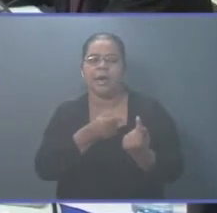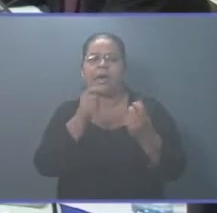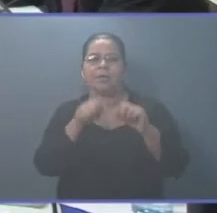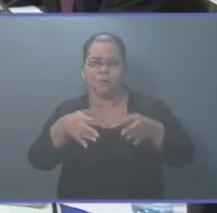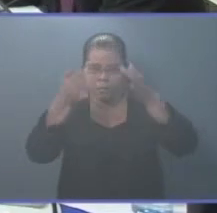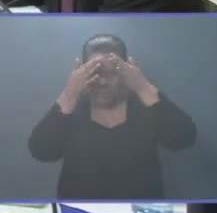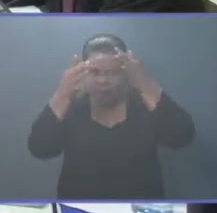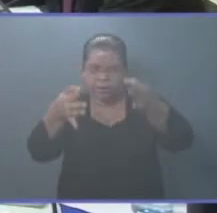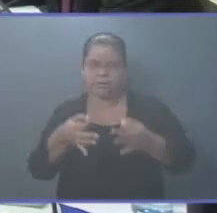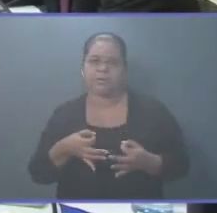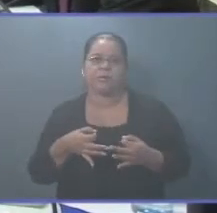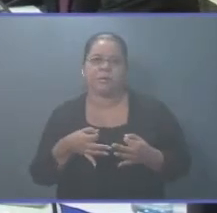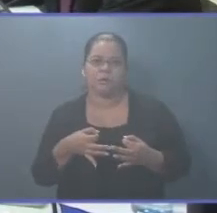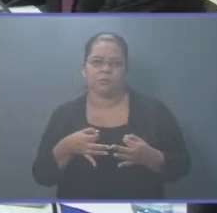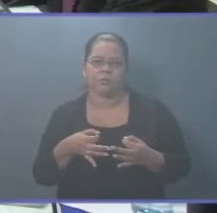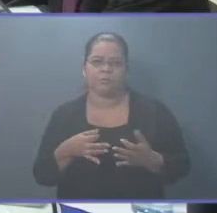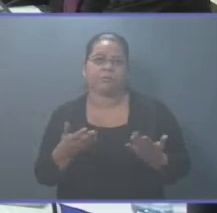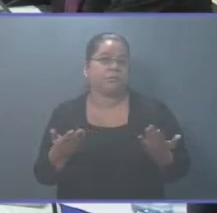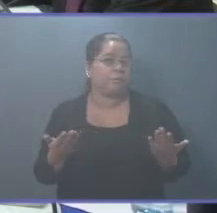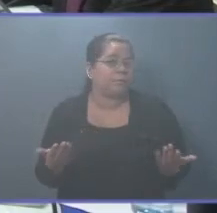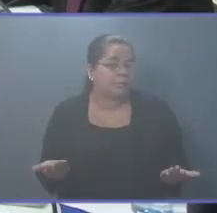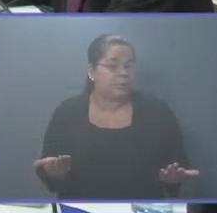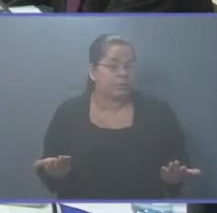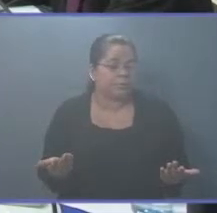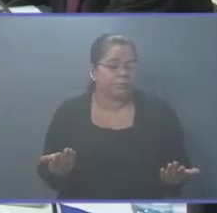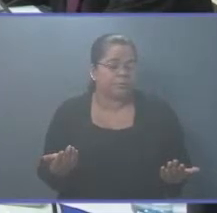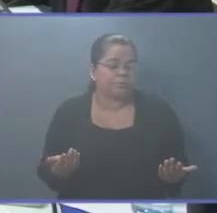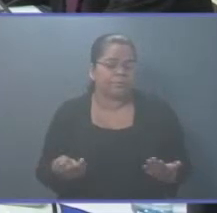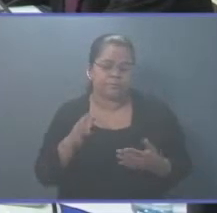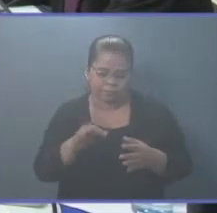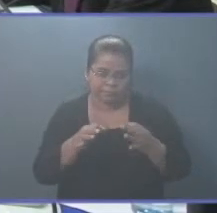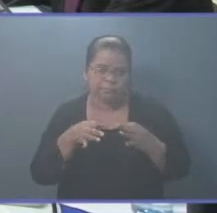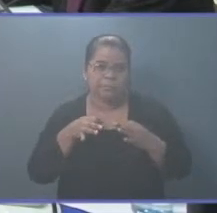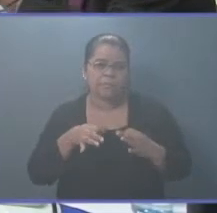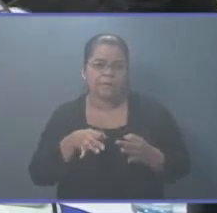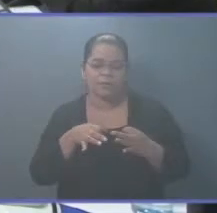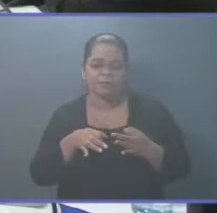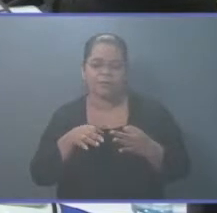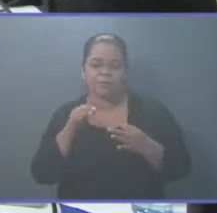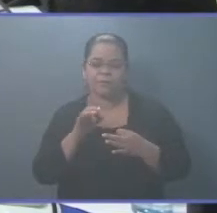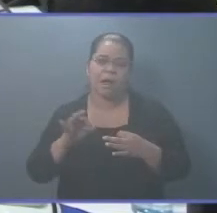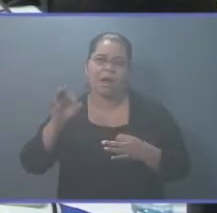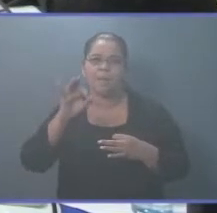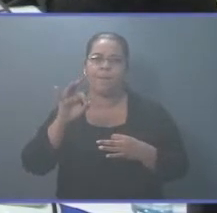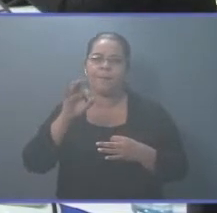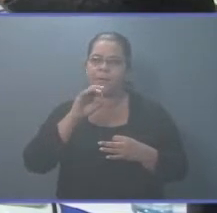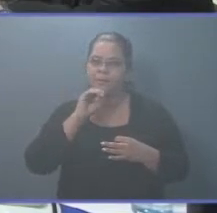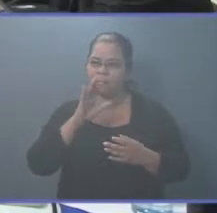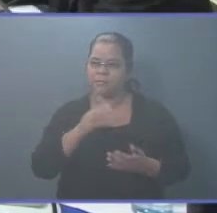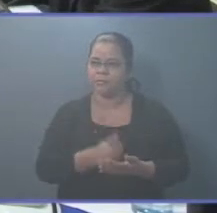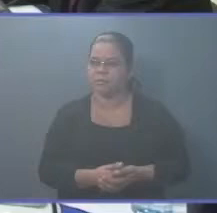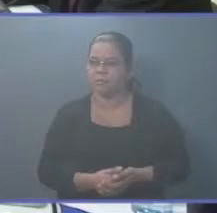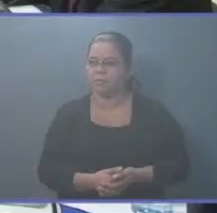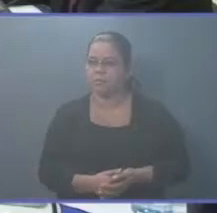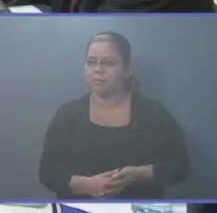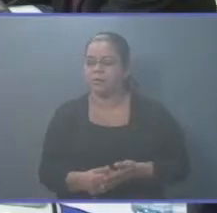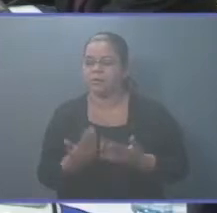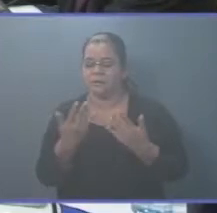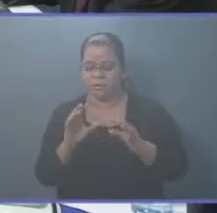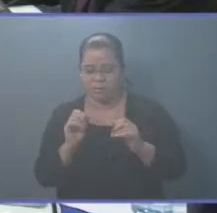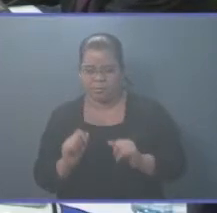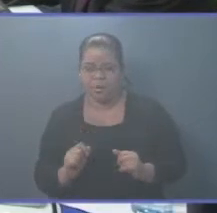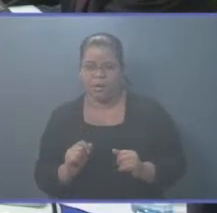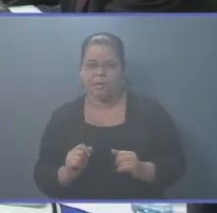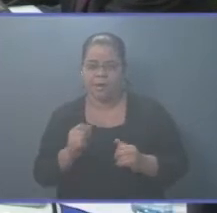persona que, viéndolo de una manera más elegante, ¿Cuál sería la propuesta de redacción? que quedara dispondrá